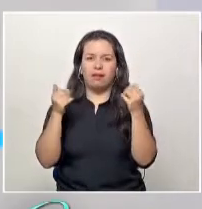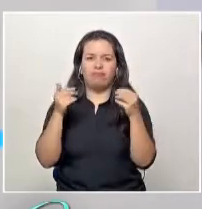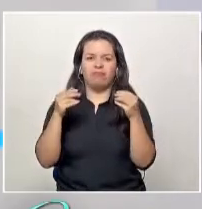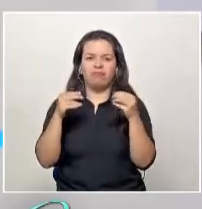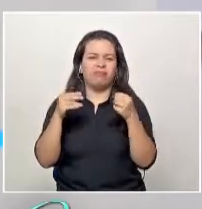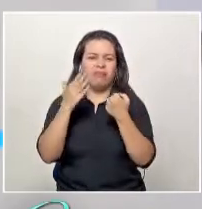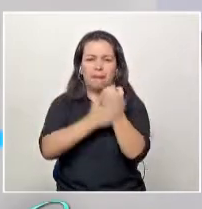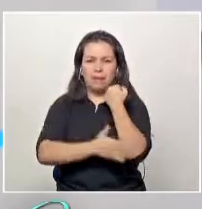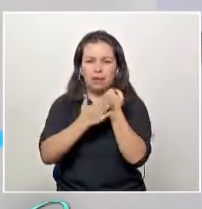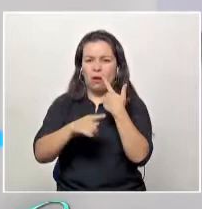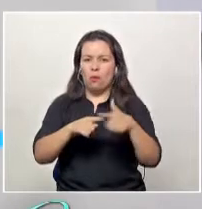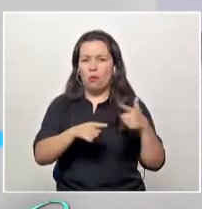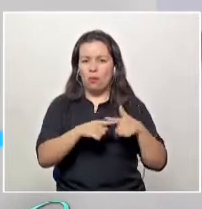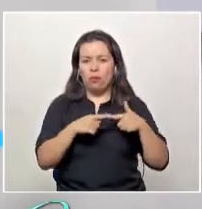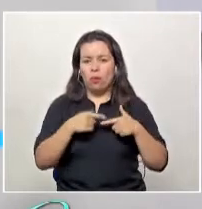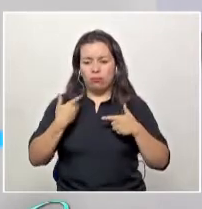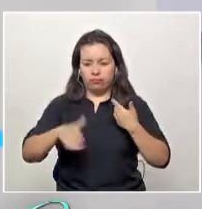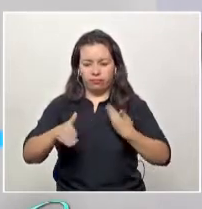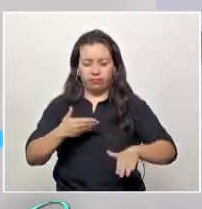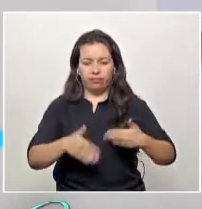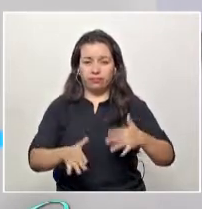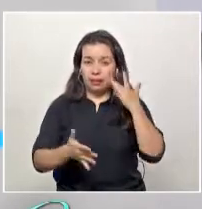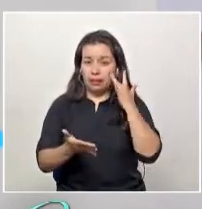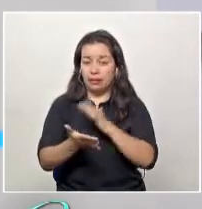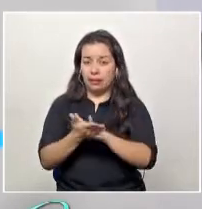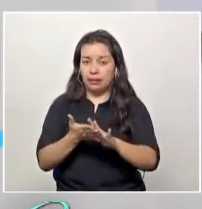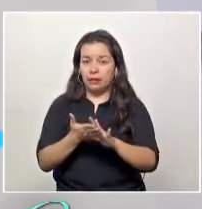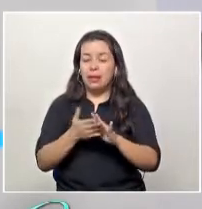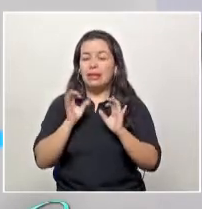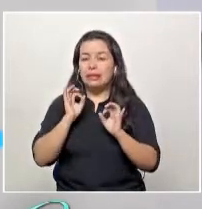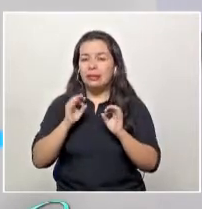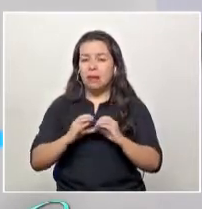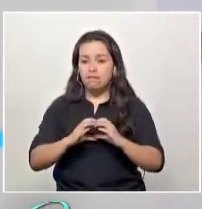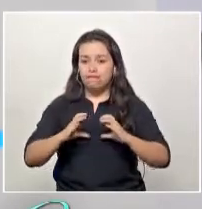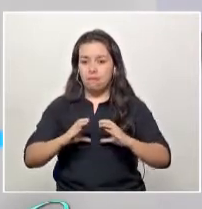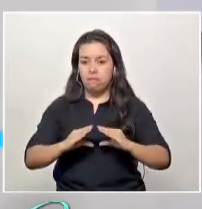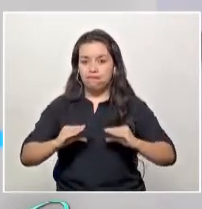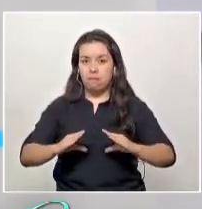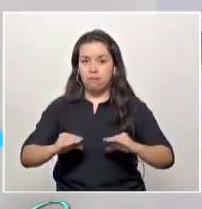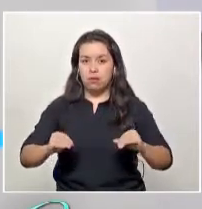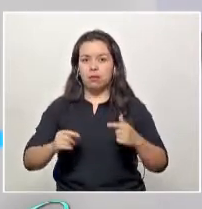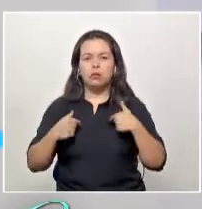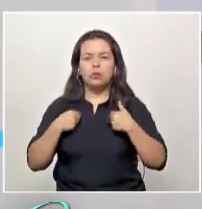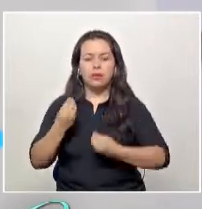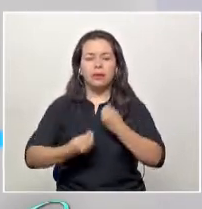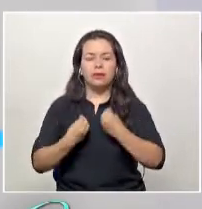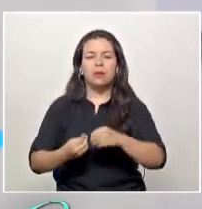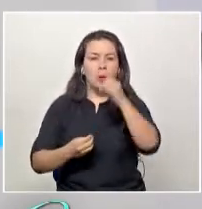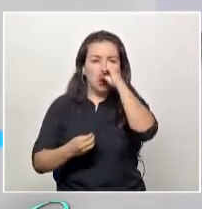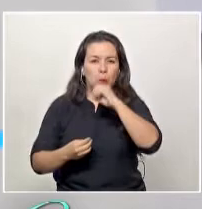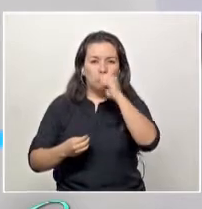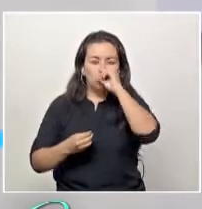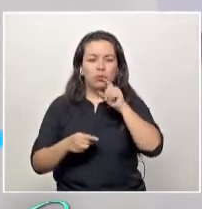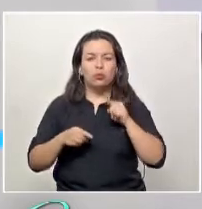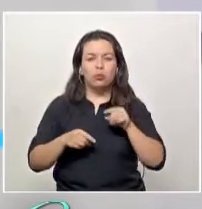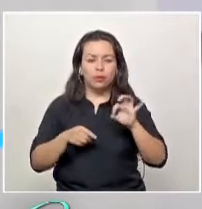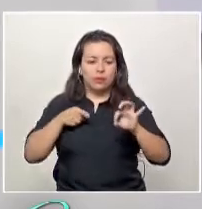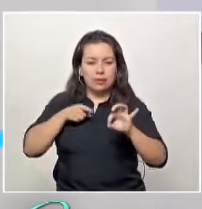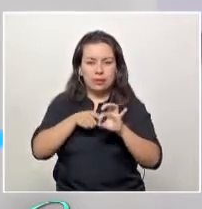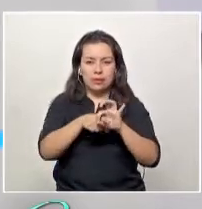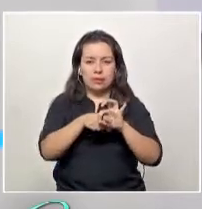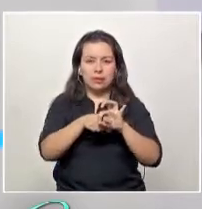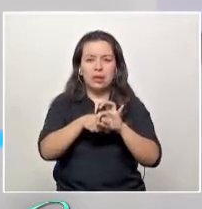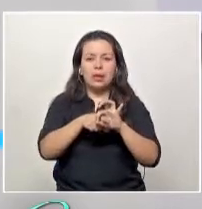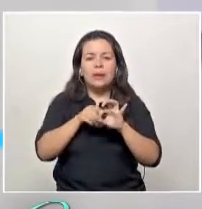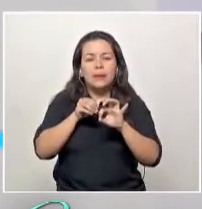a barrer, a limpiar. En los casos inflamatorios, nosotros siempre hacemos con ozono rectal y dosis